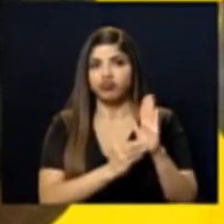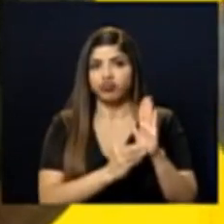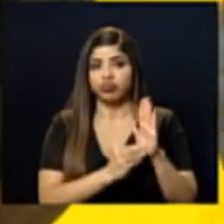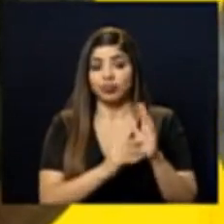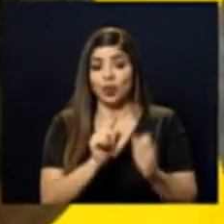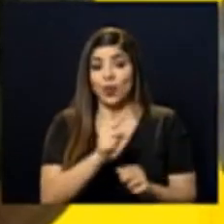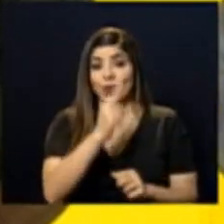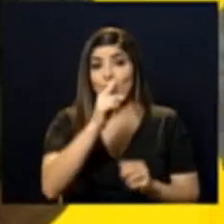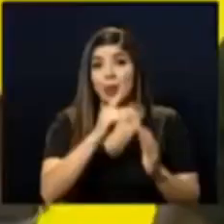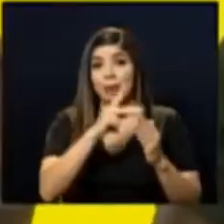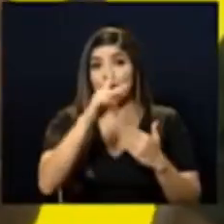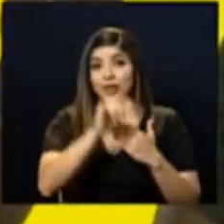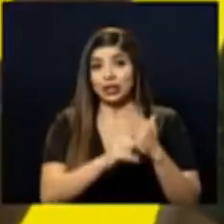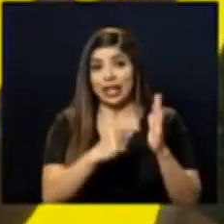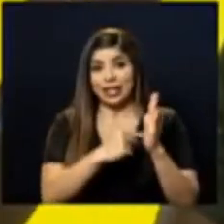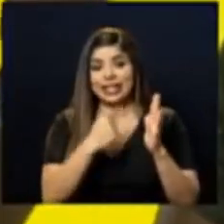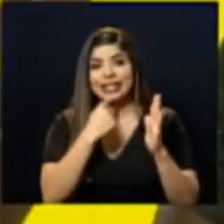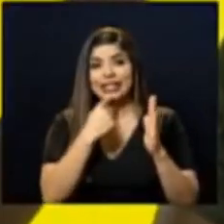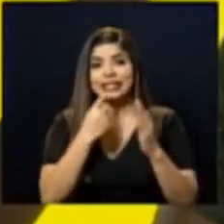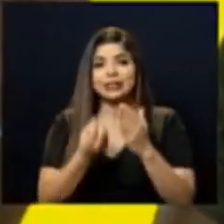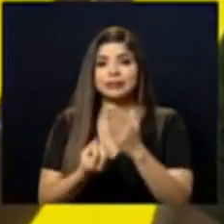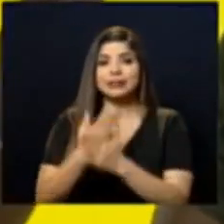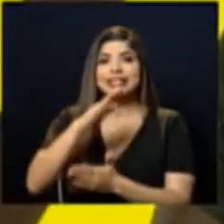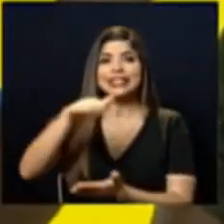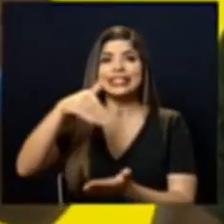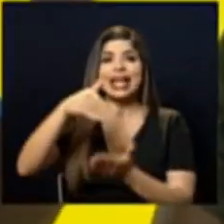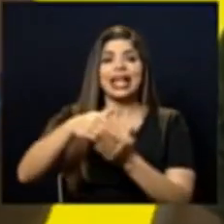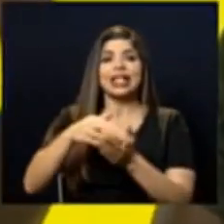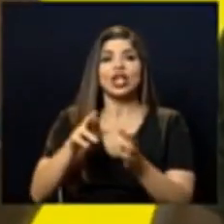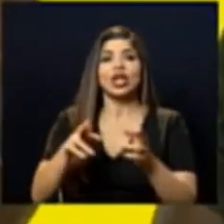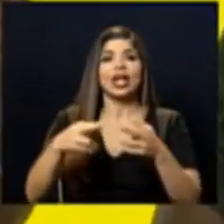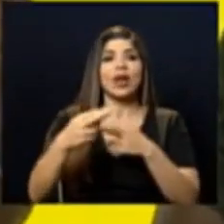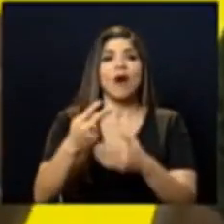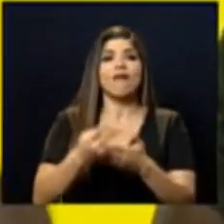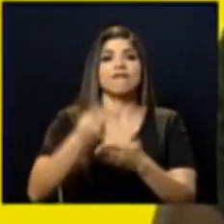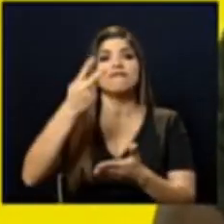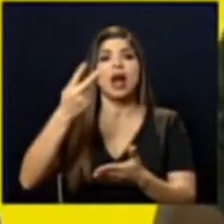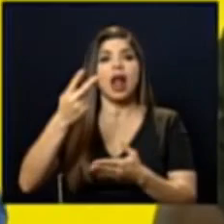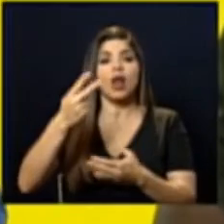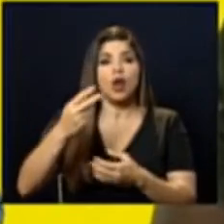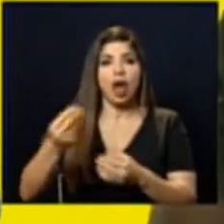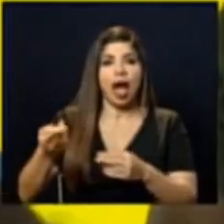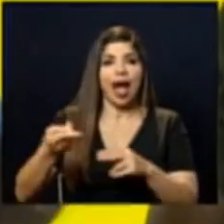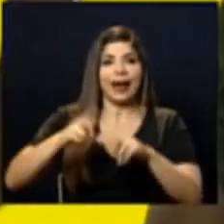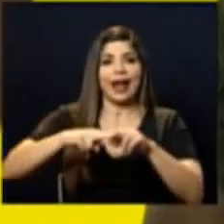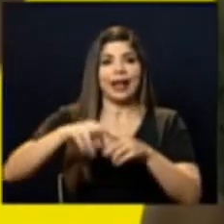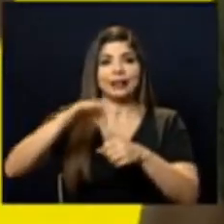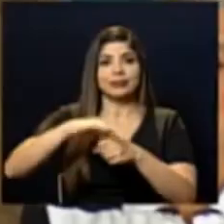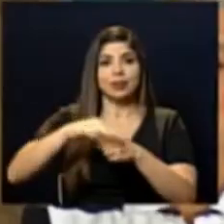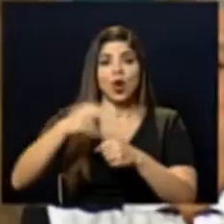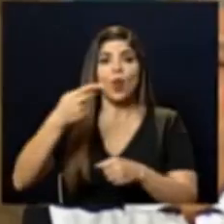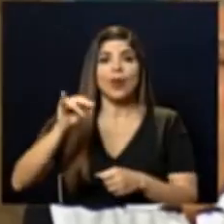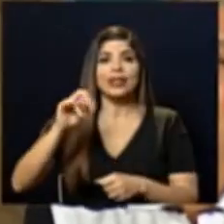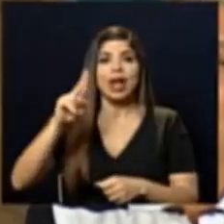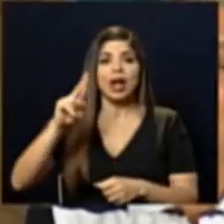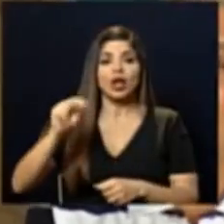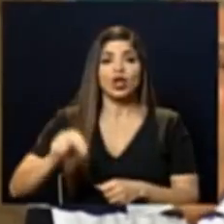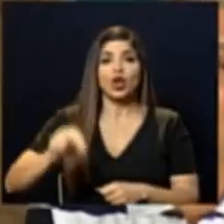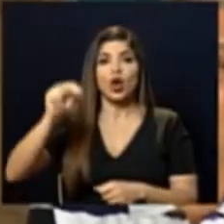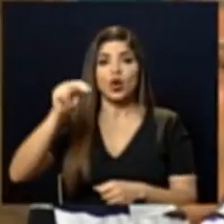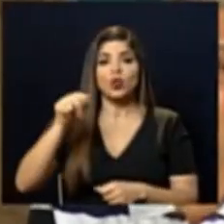Uno de estos proyectos es la creación del Centro Regional de Valor Agregado Agropecuario Huetar Norte, que